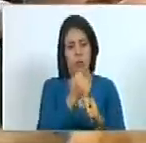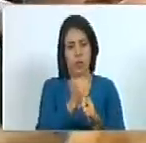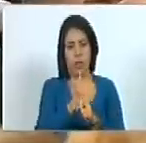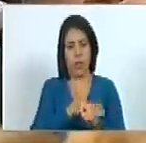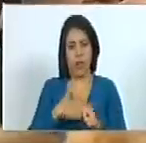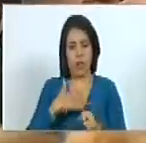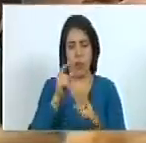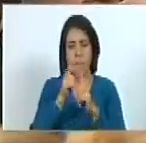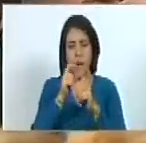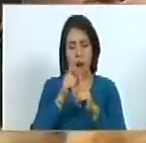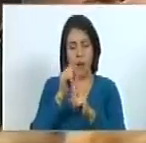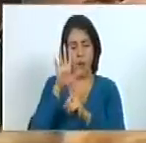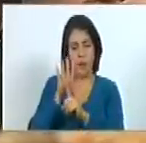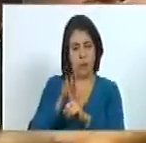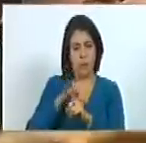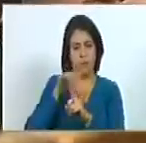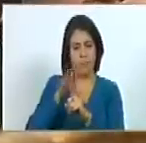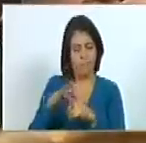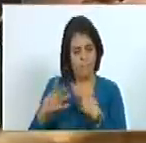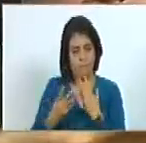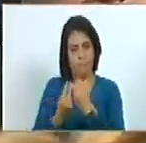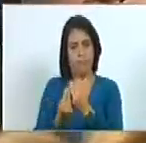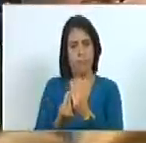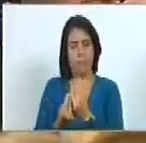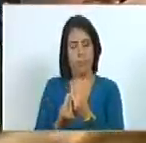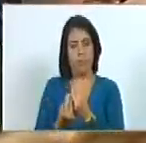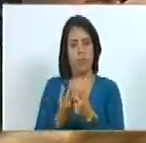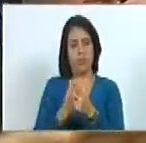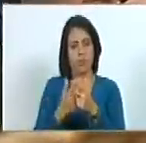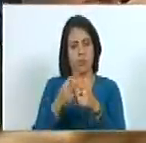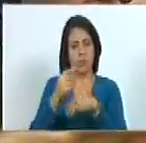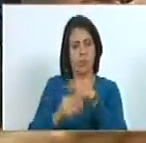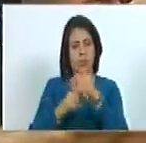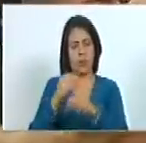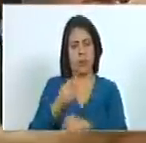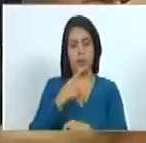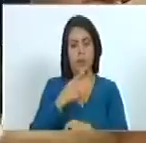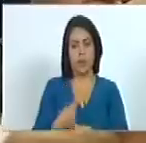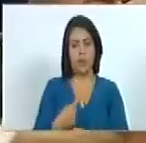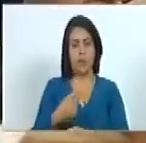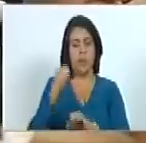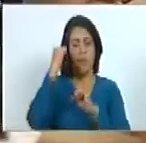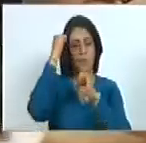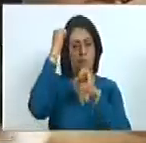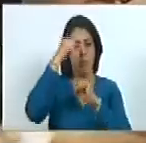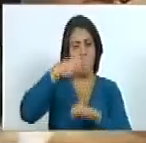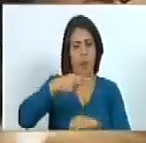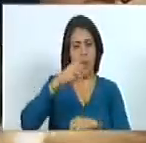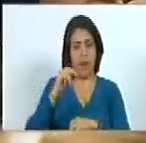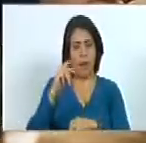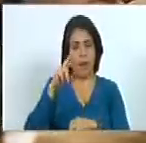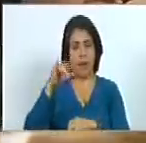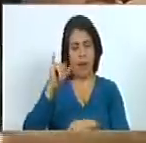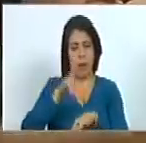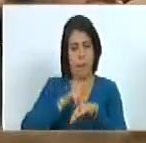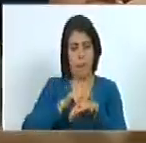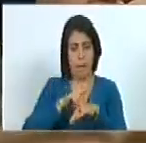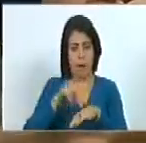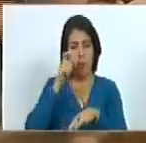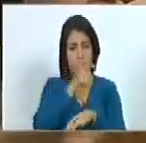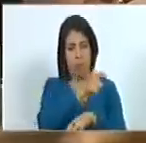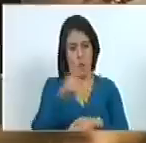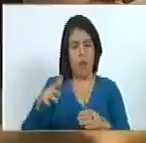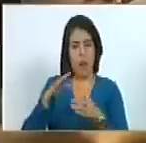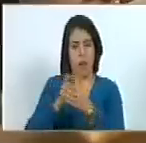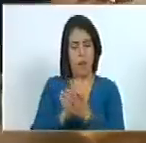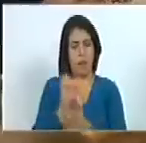nuestras palabras de solidaridad, de acompañamiento, y no queda otra cosa que decir, sino que viva Henry Ventura, el médico del pueblo,